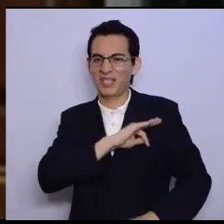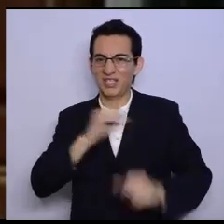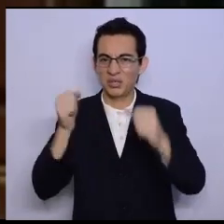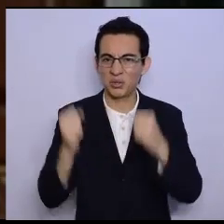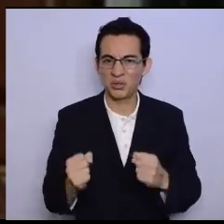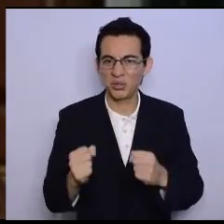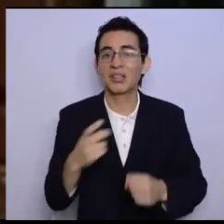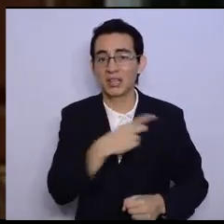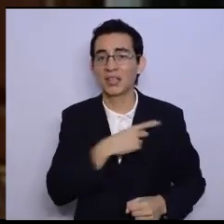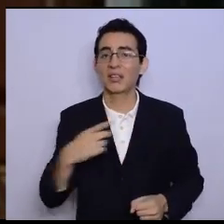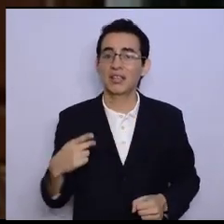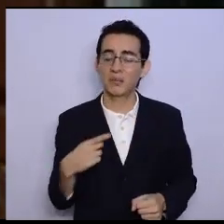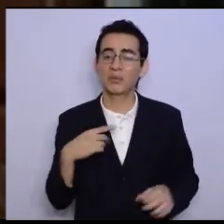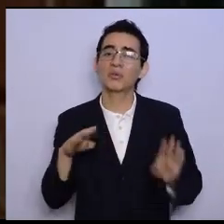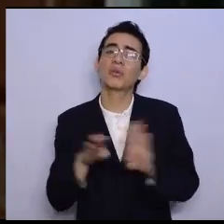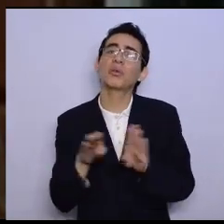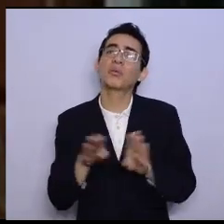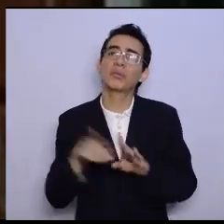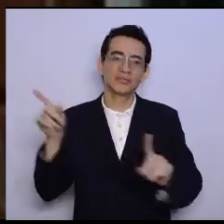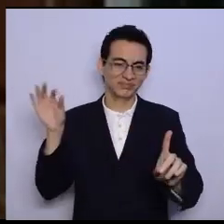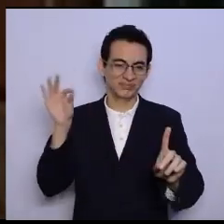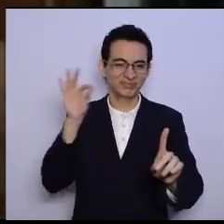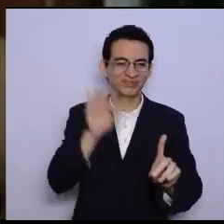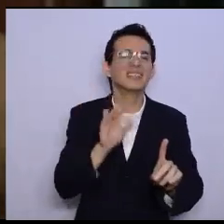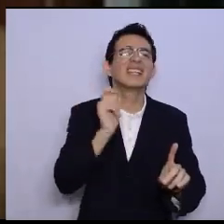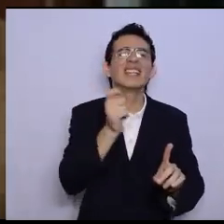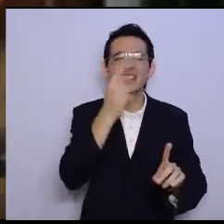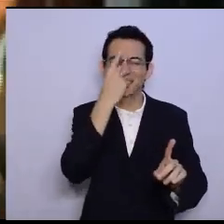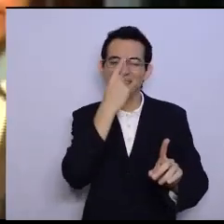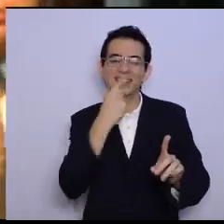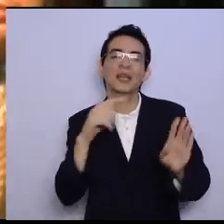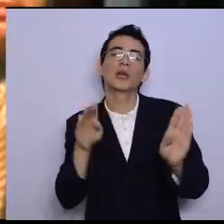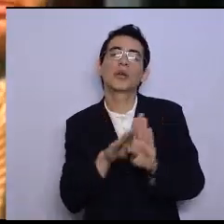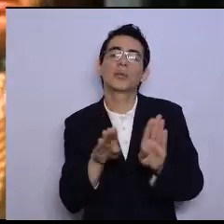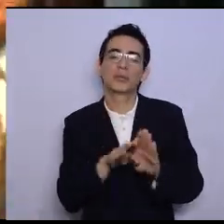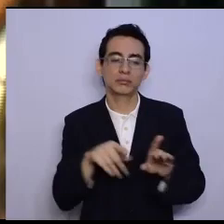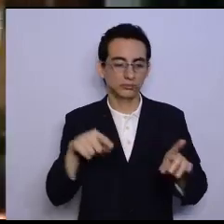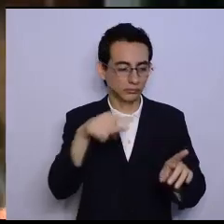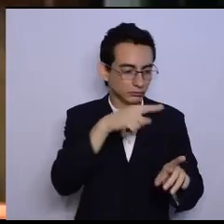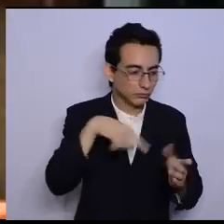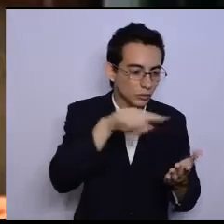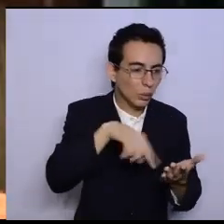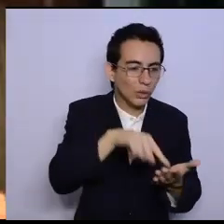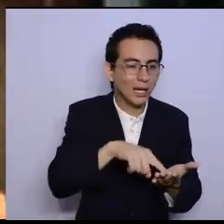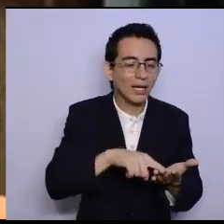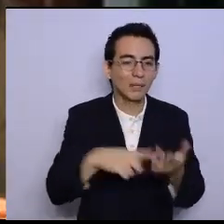Dios, ¿sí o no? Que es el artesano de artesanos, el joyero de joyeros.